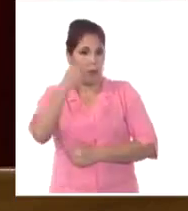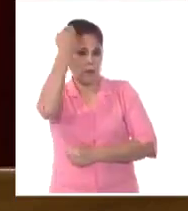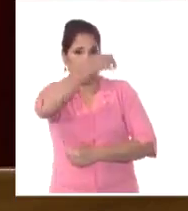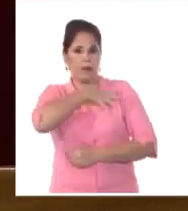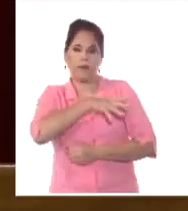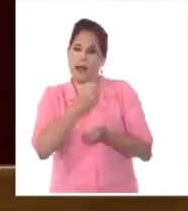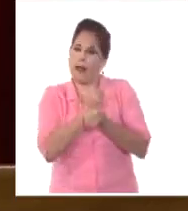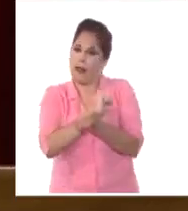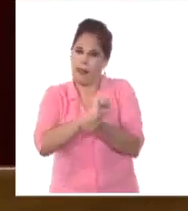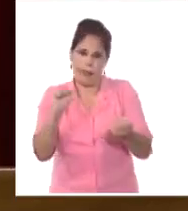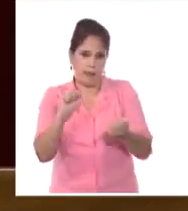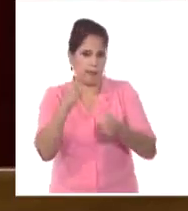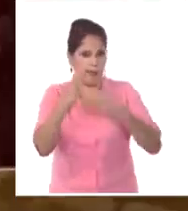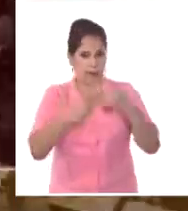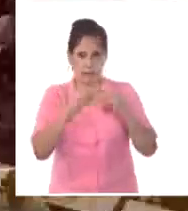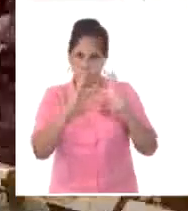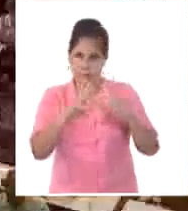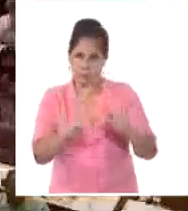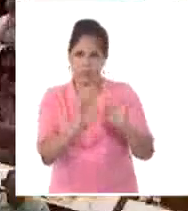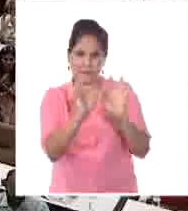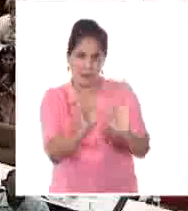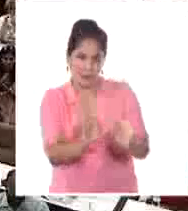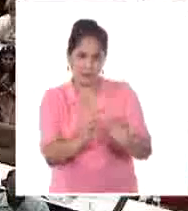libre determinación